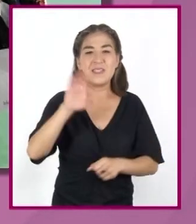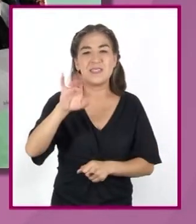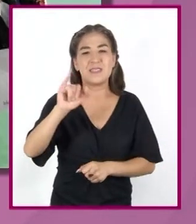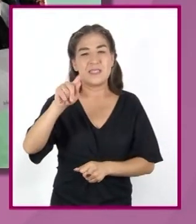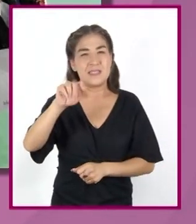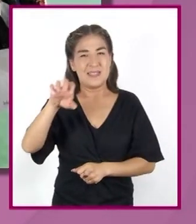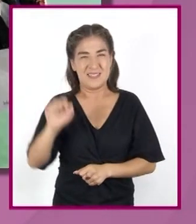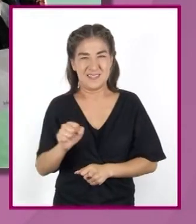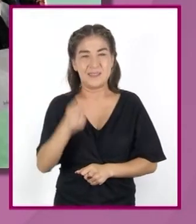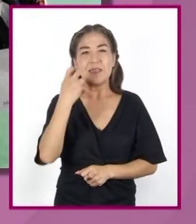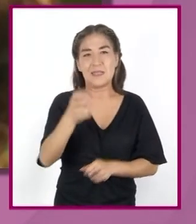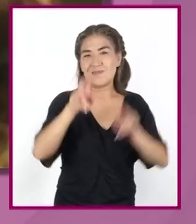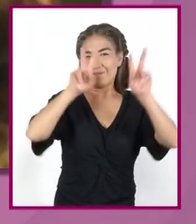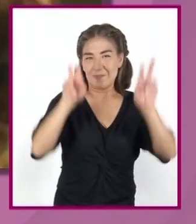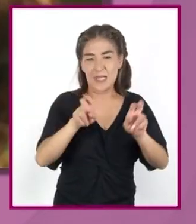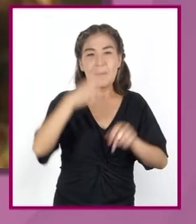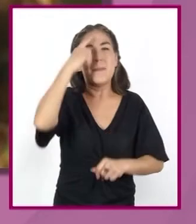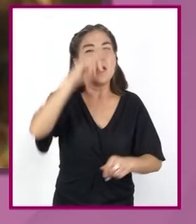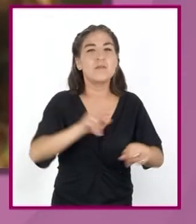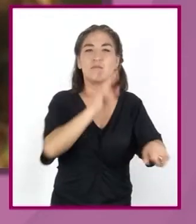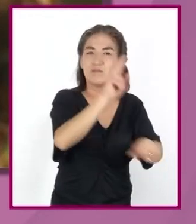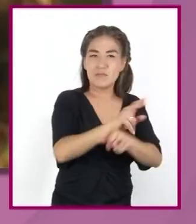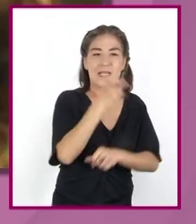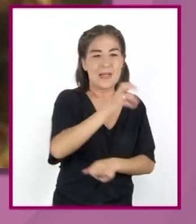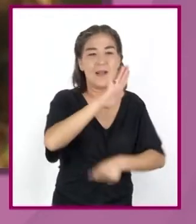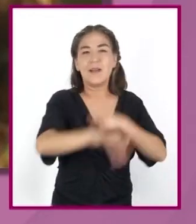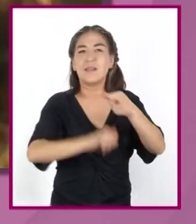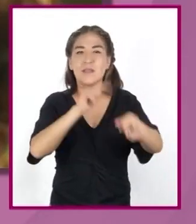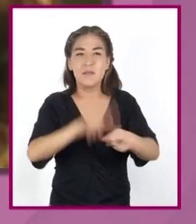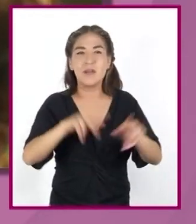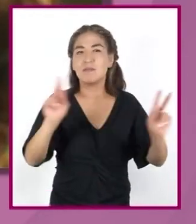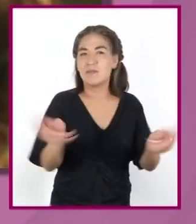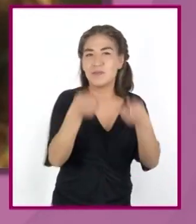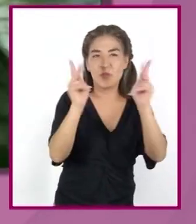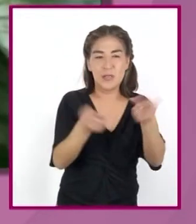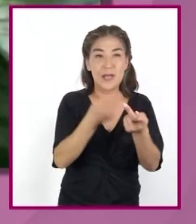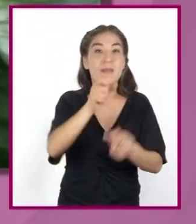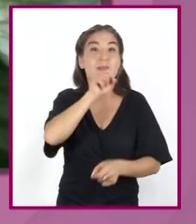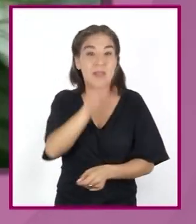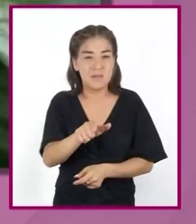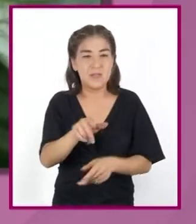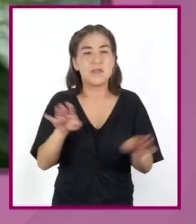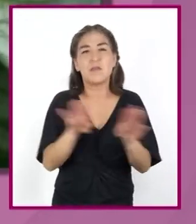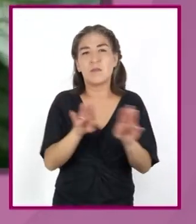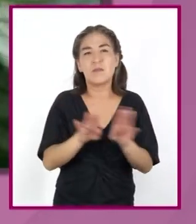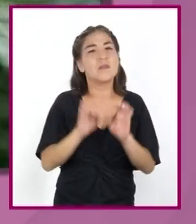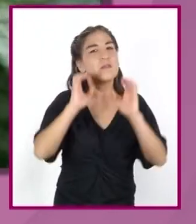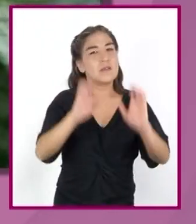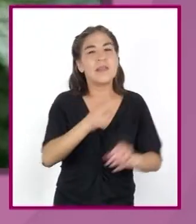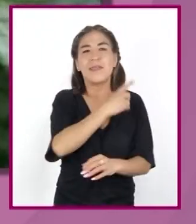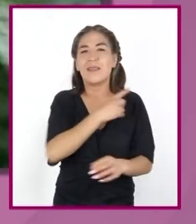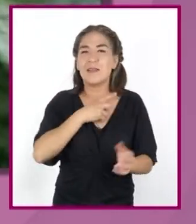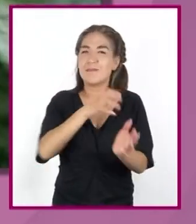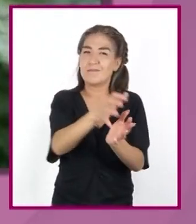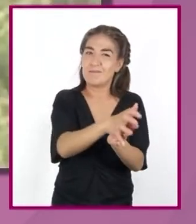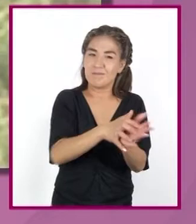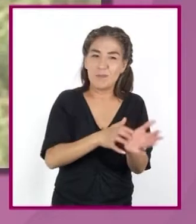para asegurar tanto la conservación de las especies comercializadas como que su comercio se lleve a cabo de manera